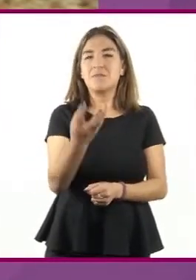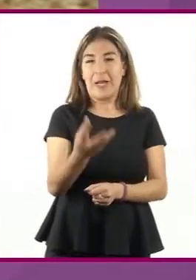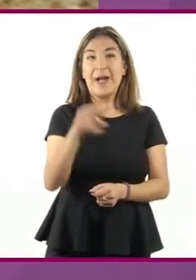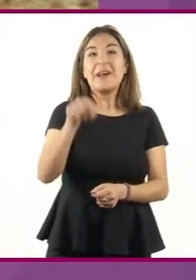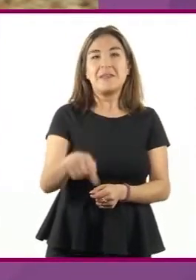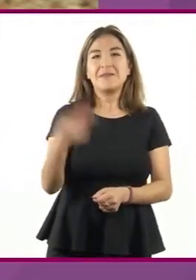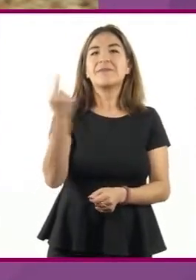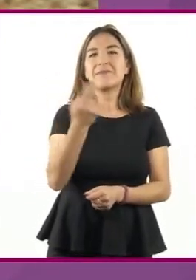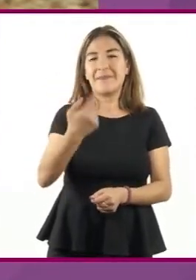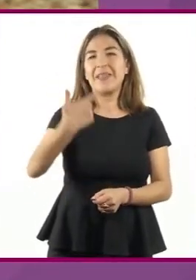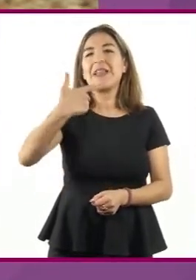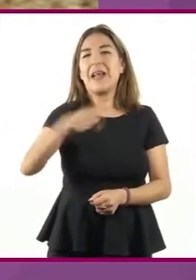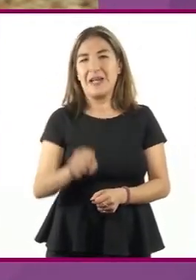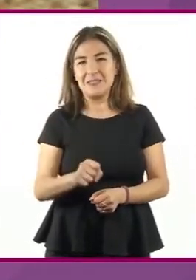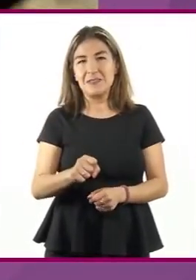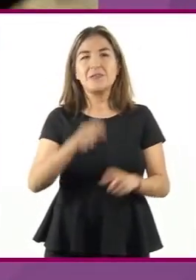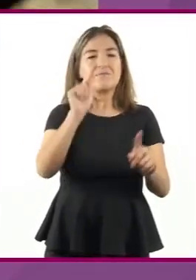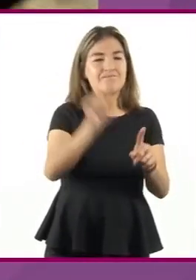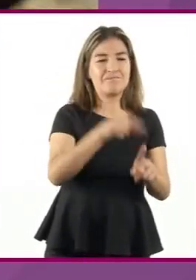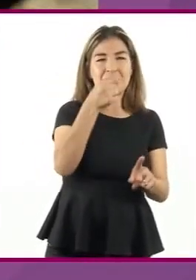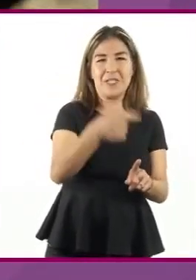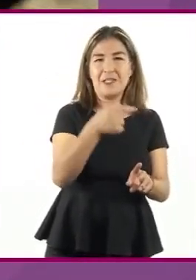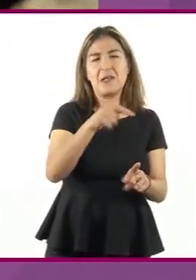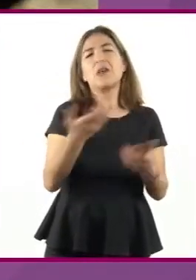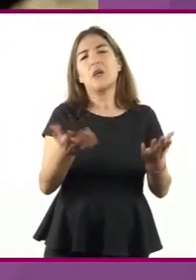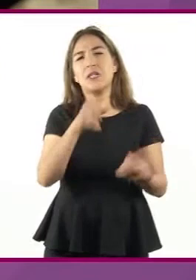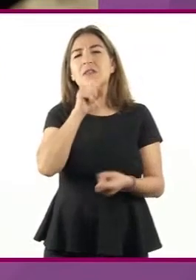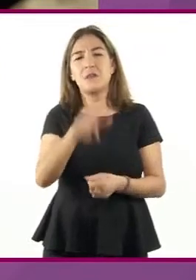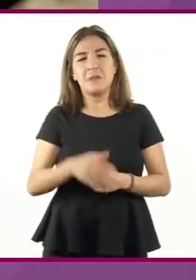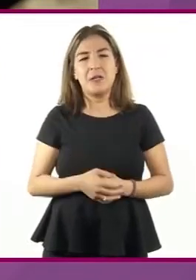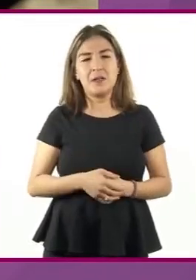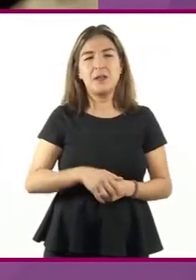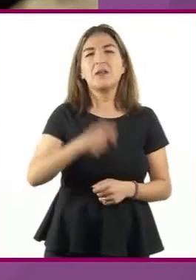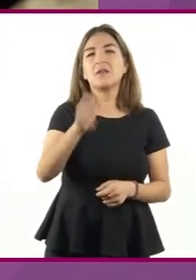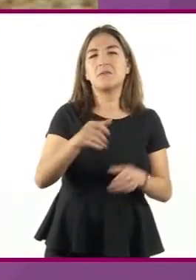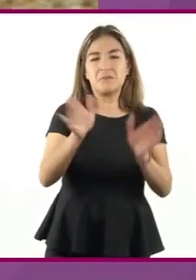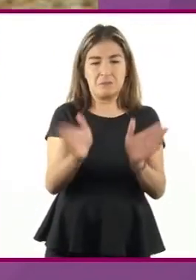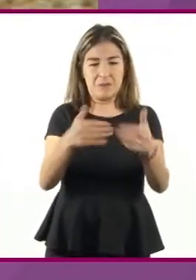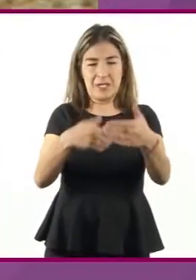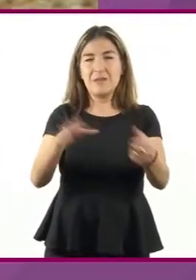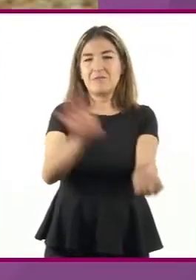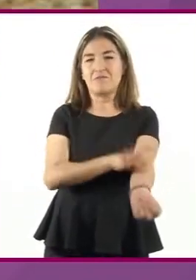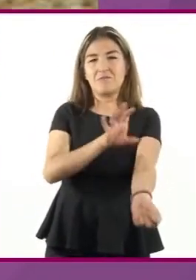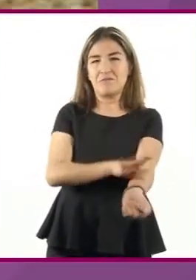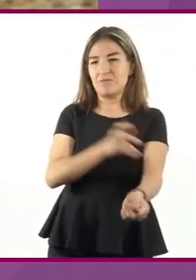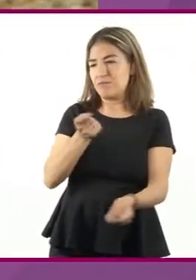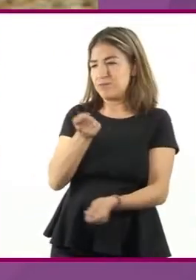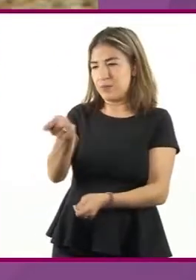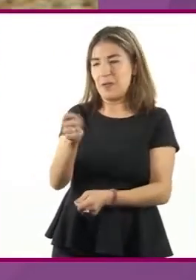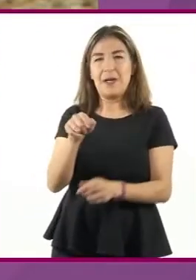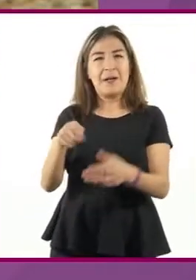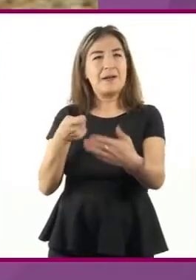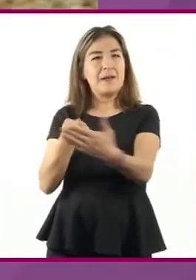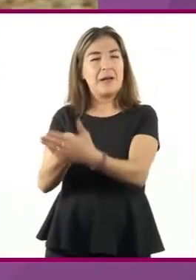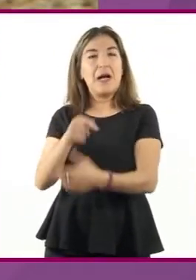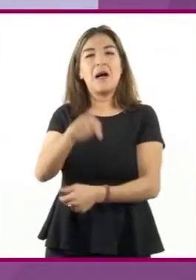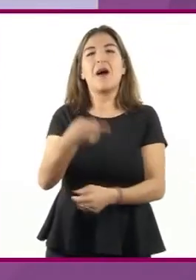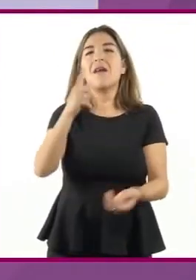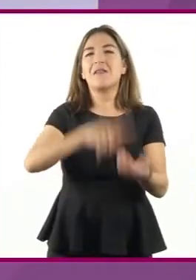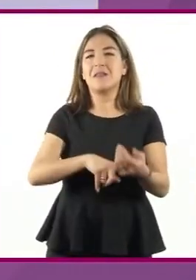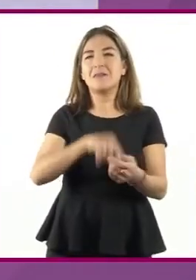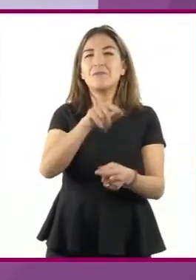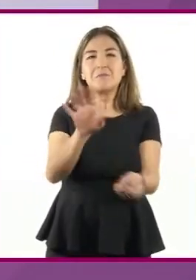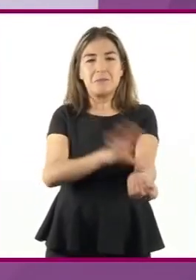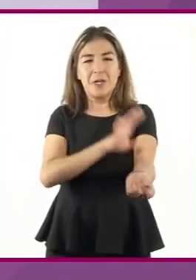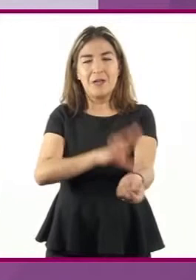ello necesitamos gas y un cerillo, o en su caso, una parrilla eléctrica. Así obtenemos energía en forma de calor.